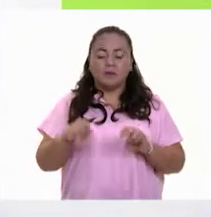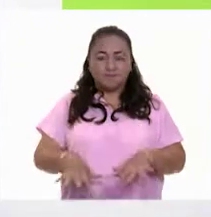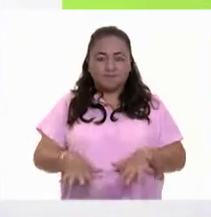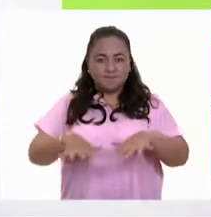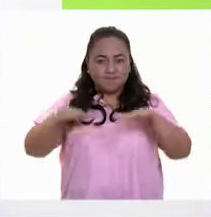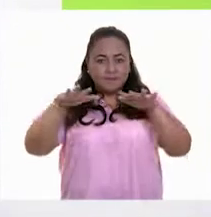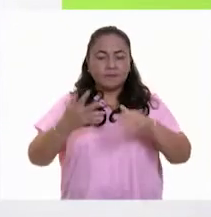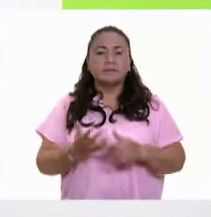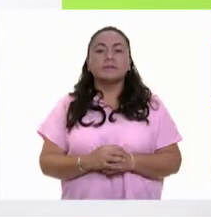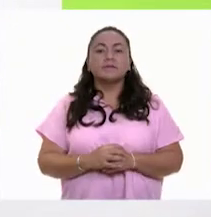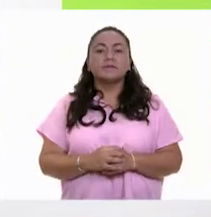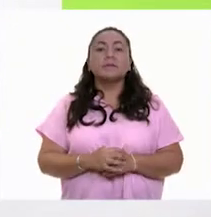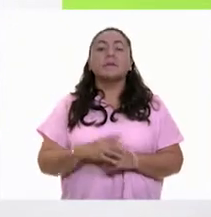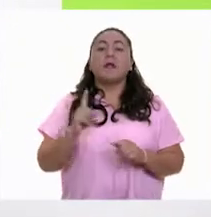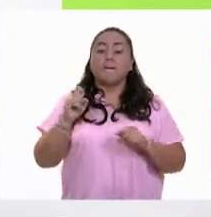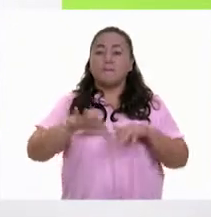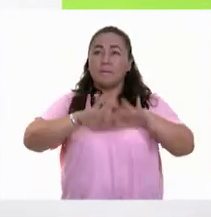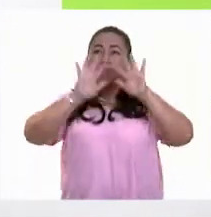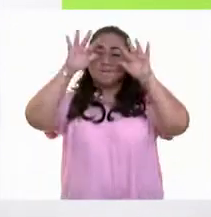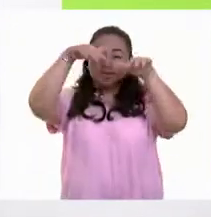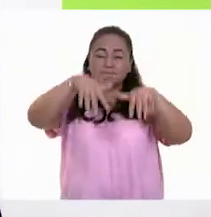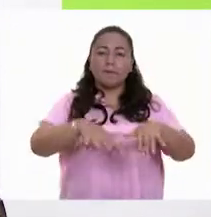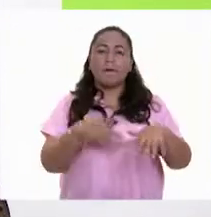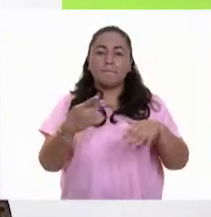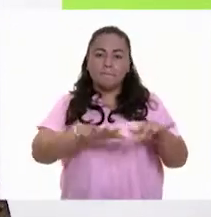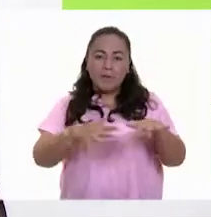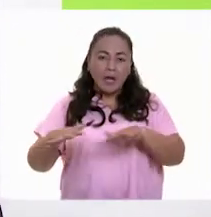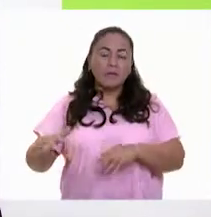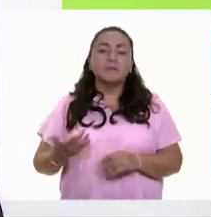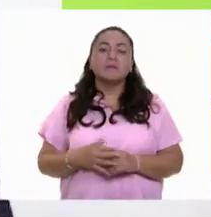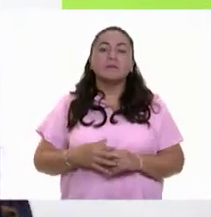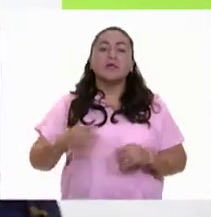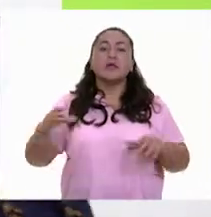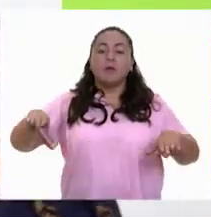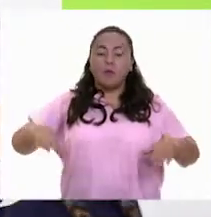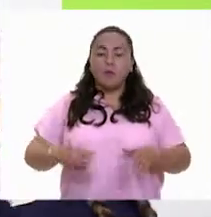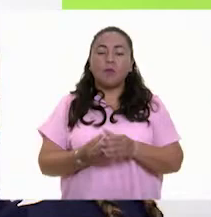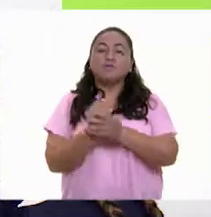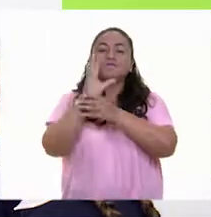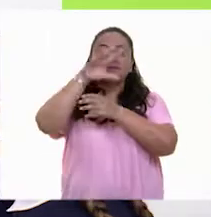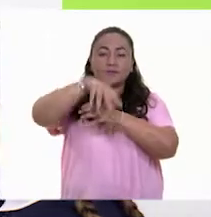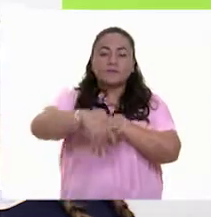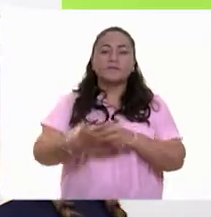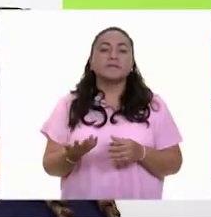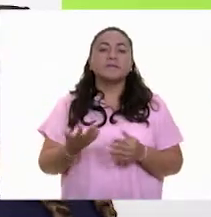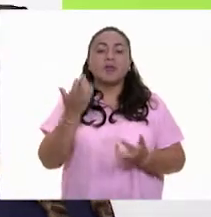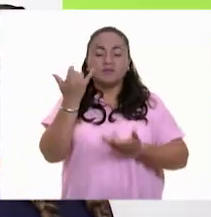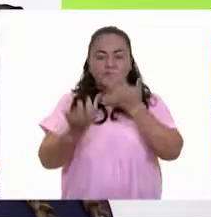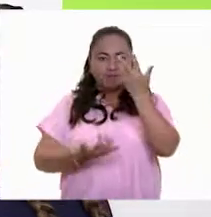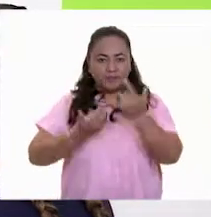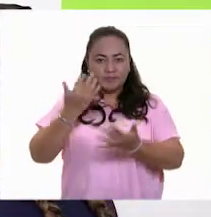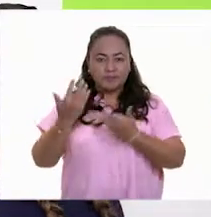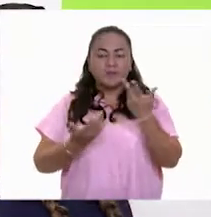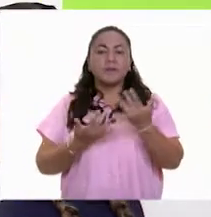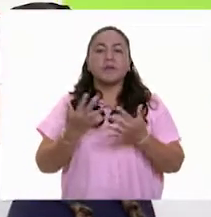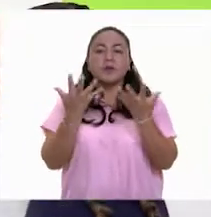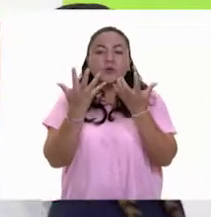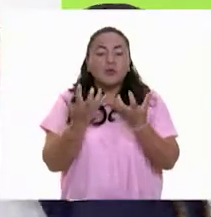inundación, maremoto, volcán, incendio, sequía y